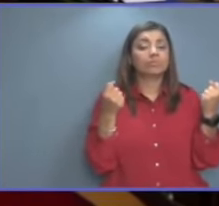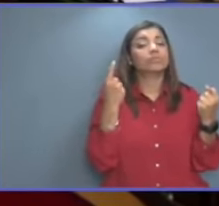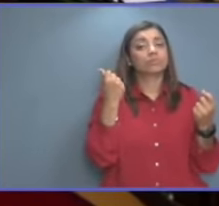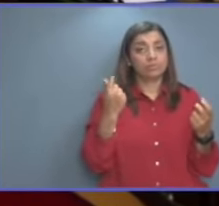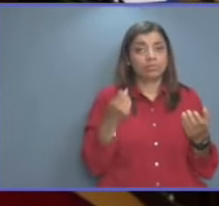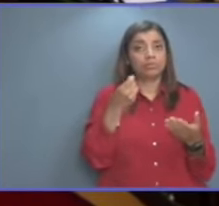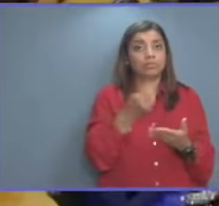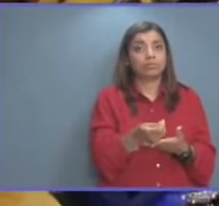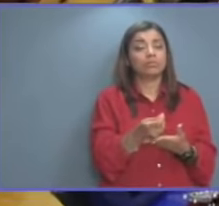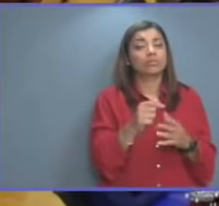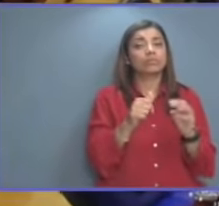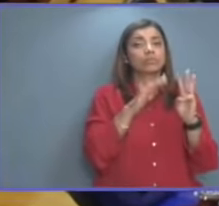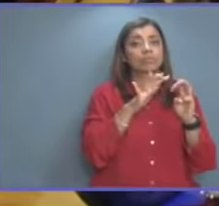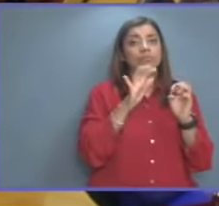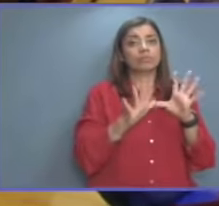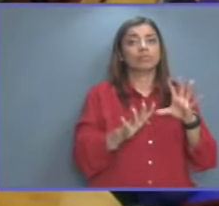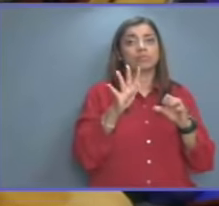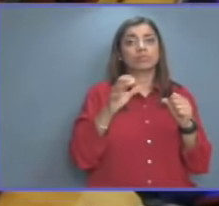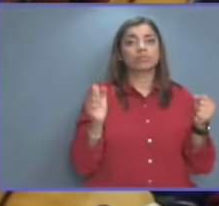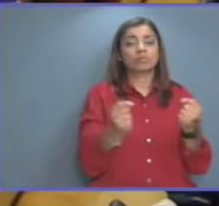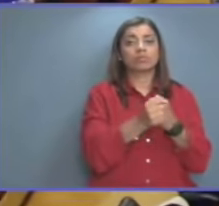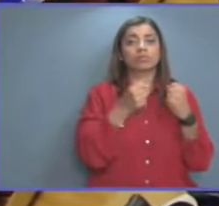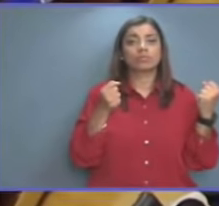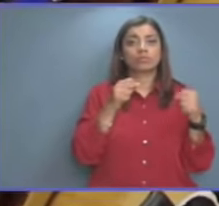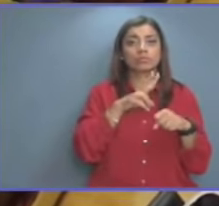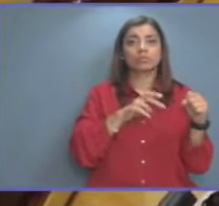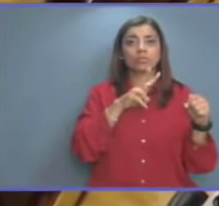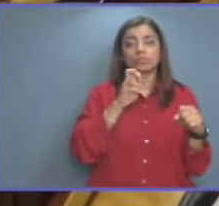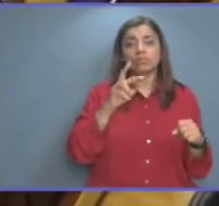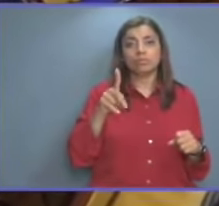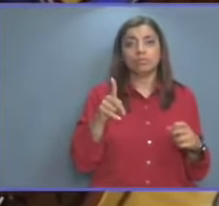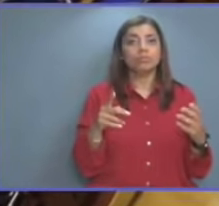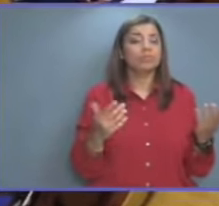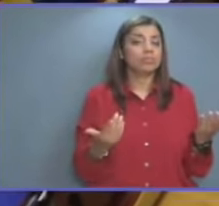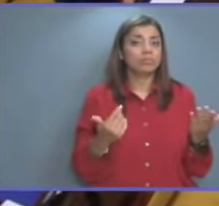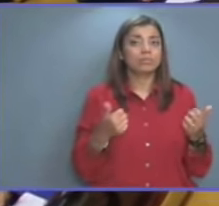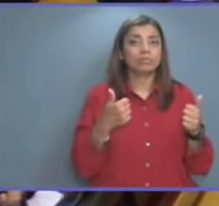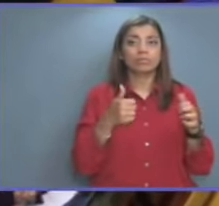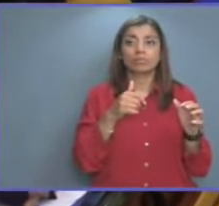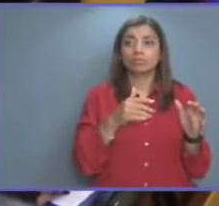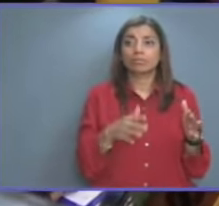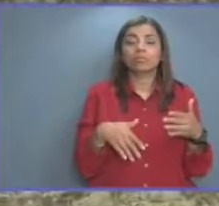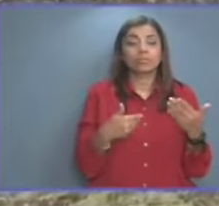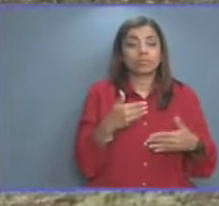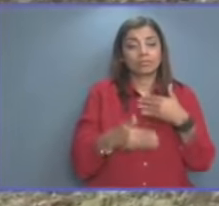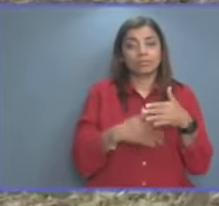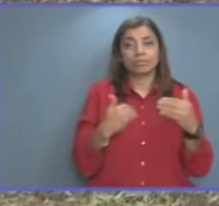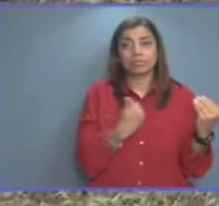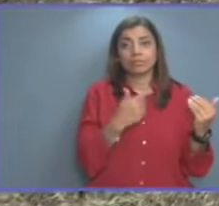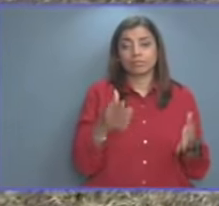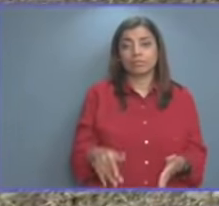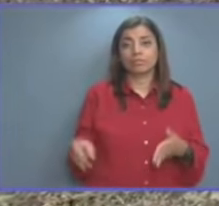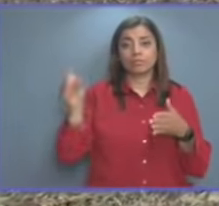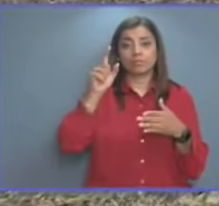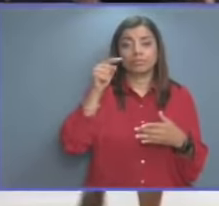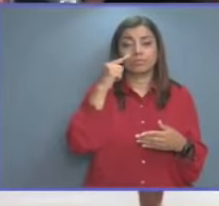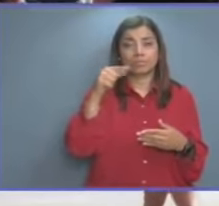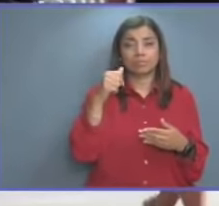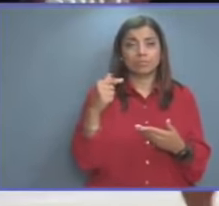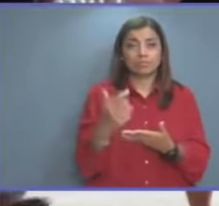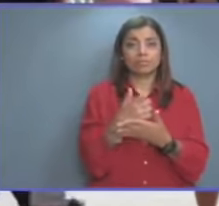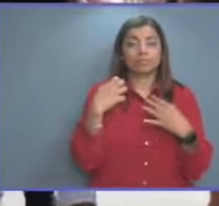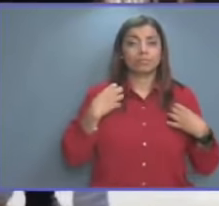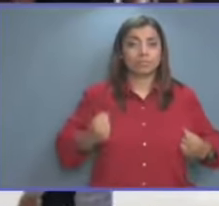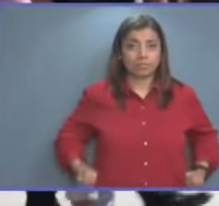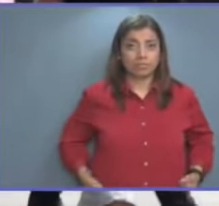mucho menor que los 815 millones del 2021 gracias al buen manejo que ha realizado la cartera hacendaria de los recursos